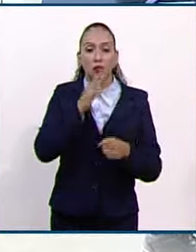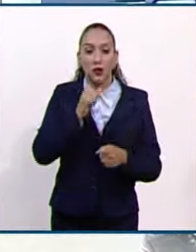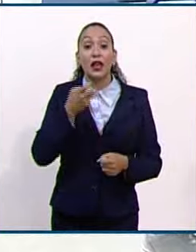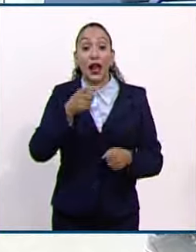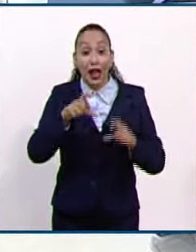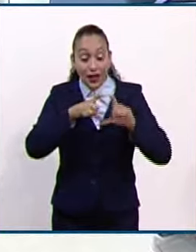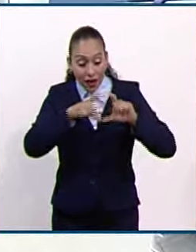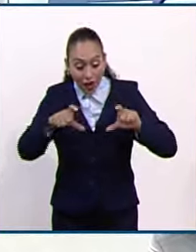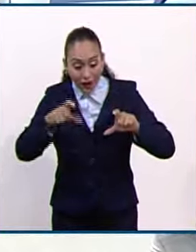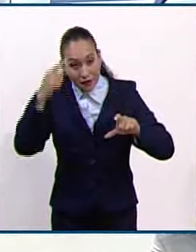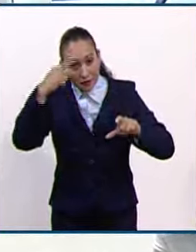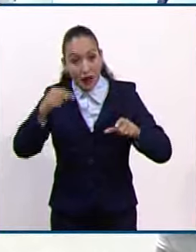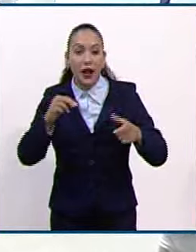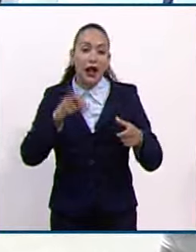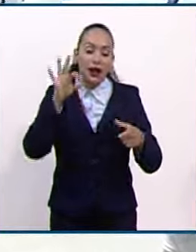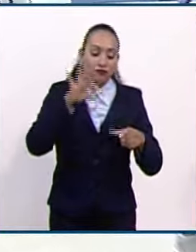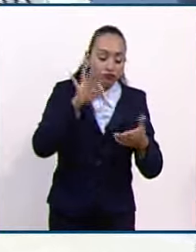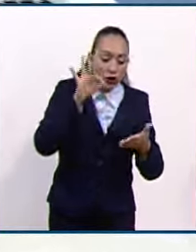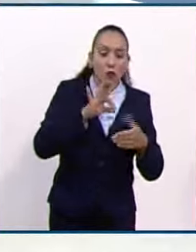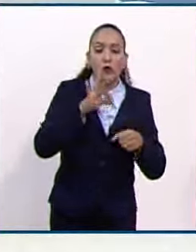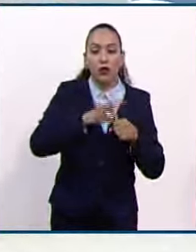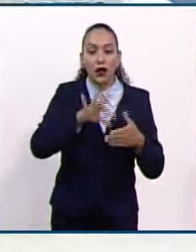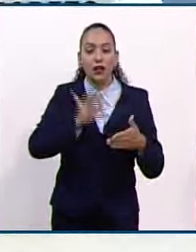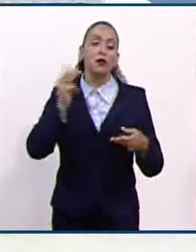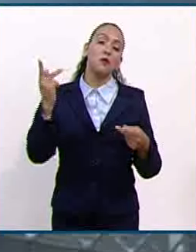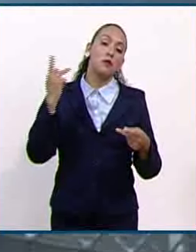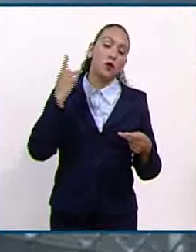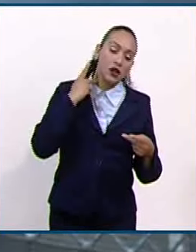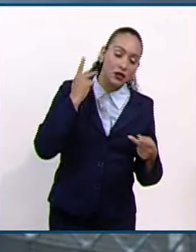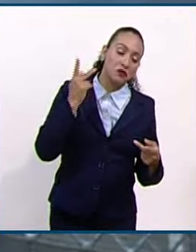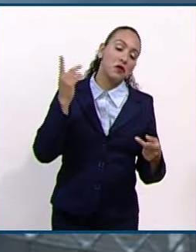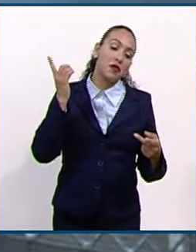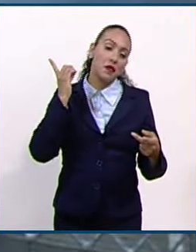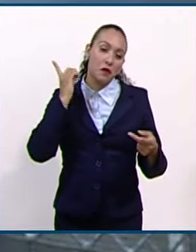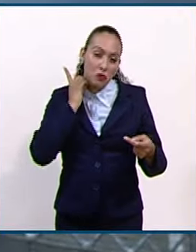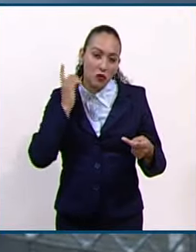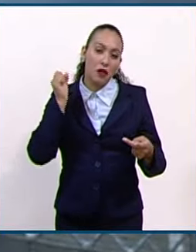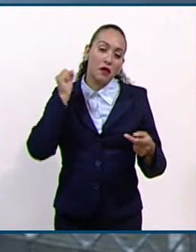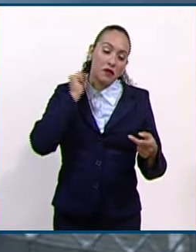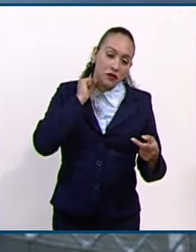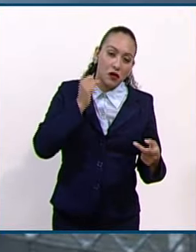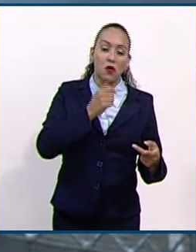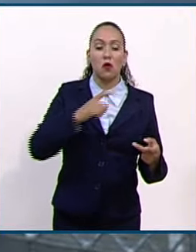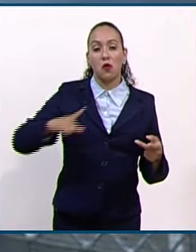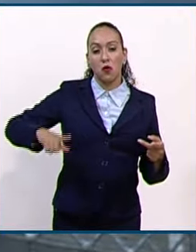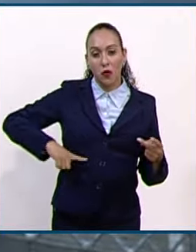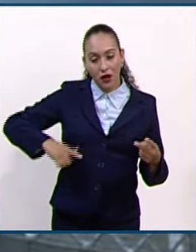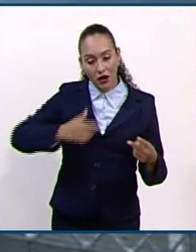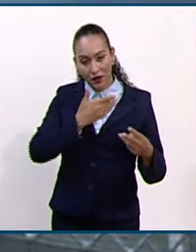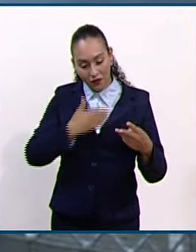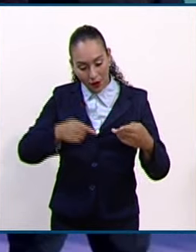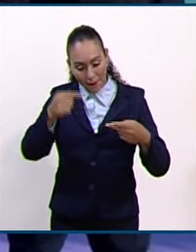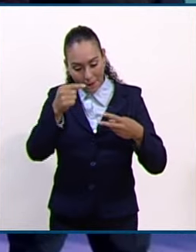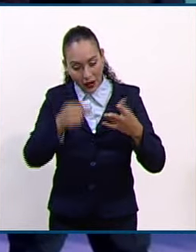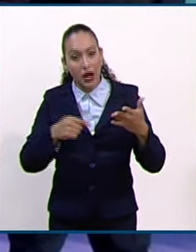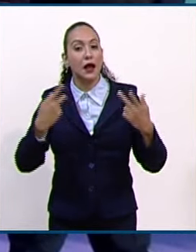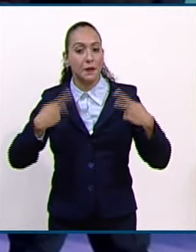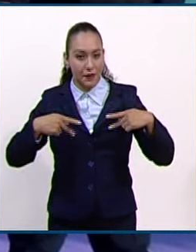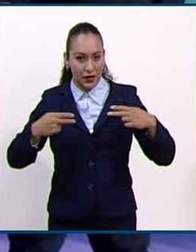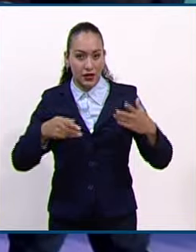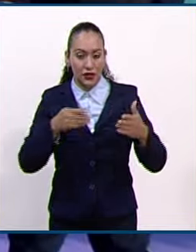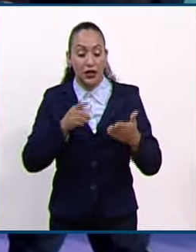diputaciones federales, mientras que en el ámbito local, para jefa o jefe de gobierno, gobernador o gobernadora, así como a las personas que ocuparán